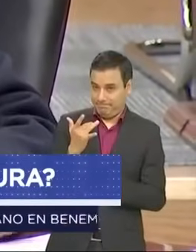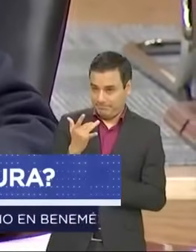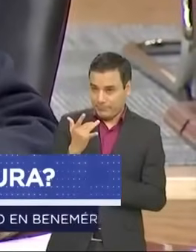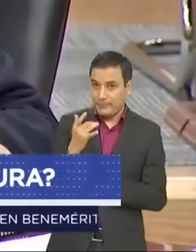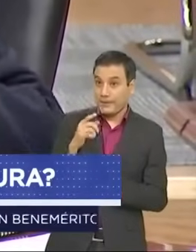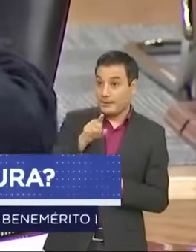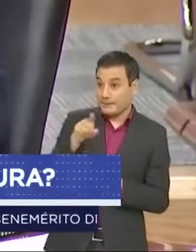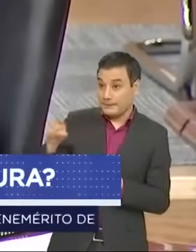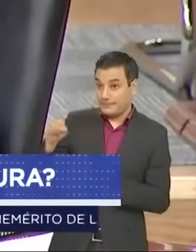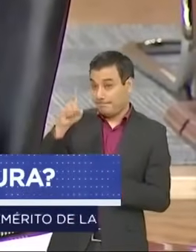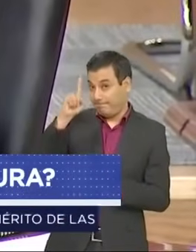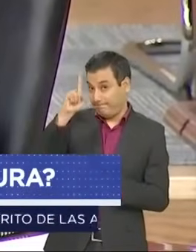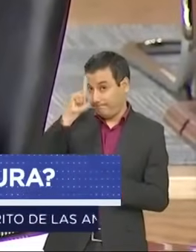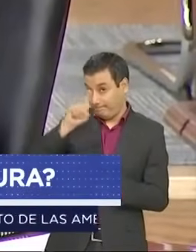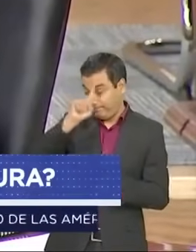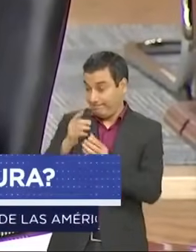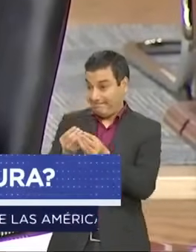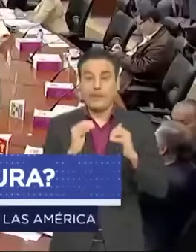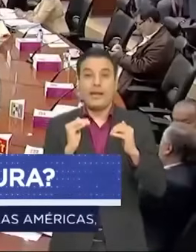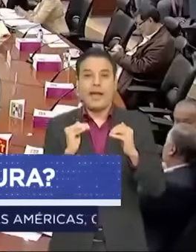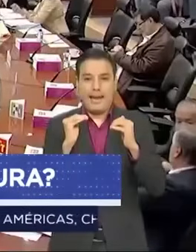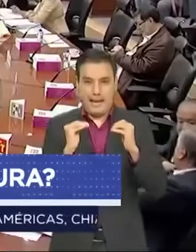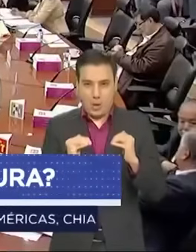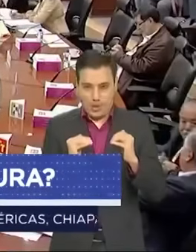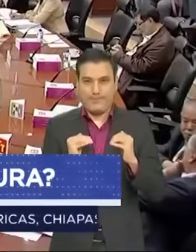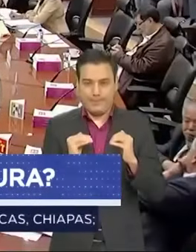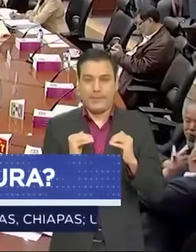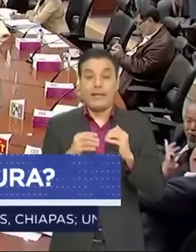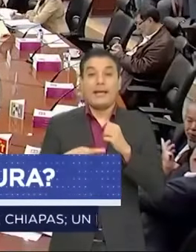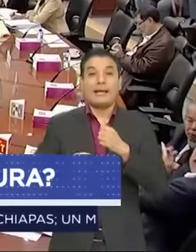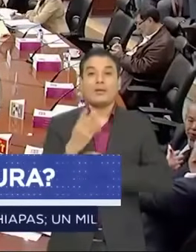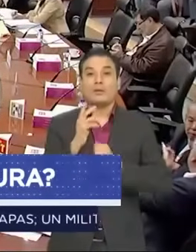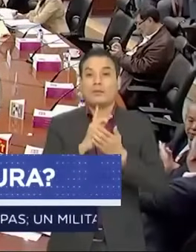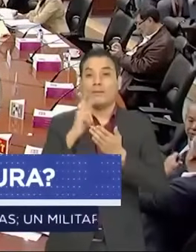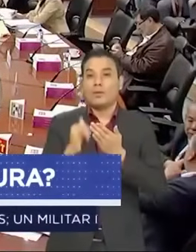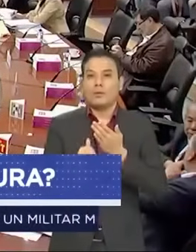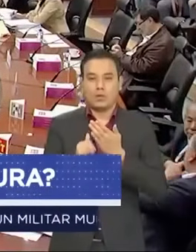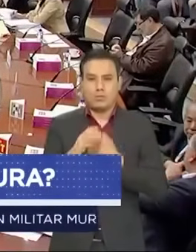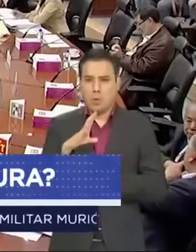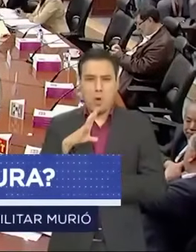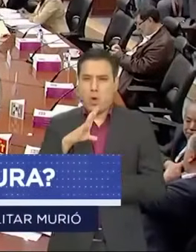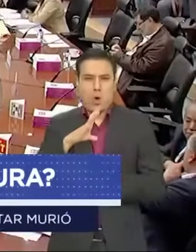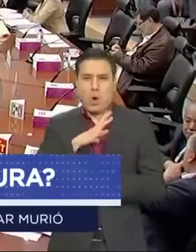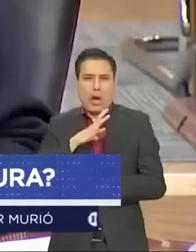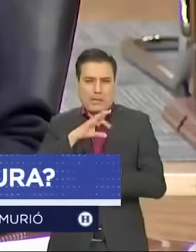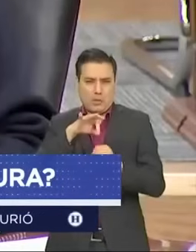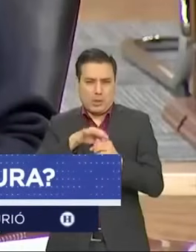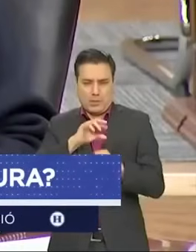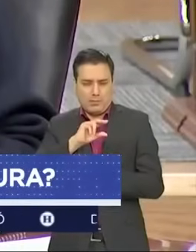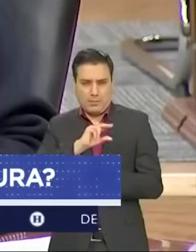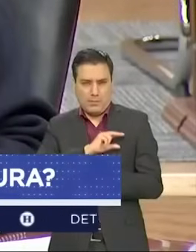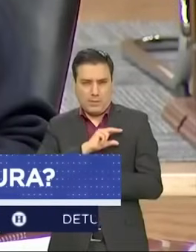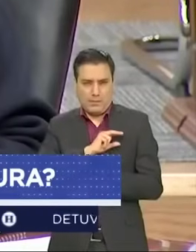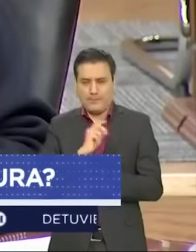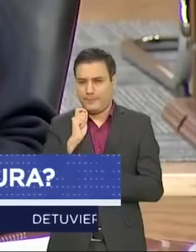revisadas por una autoridad judicial en este caso el tribunal electoral del poder judicial de la federación esto es